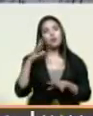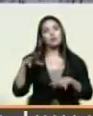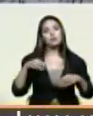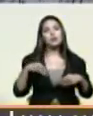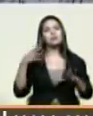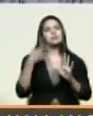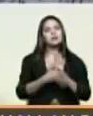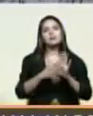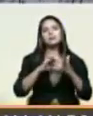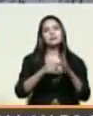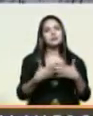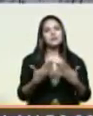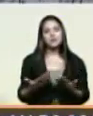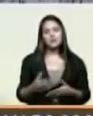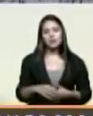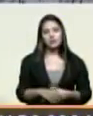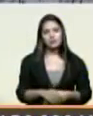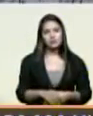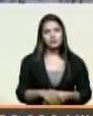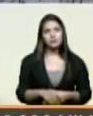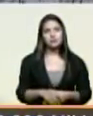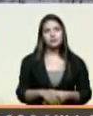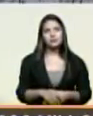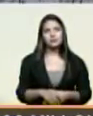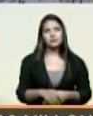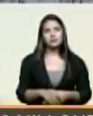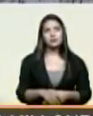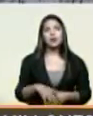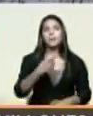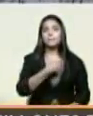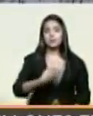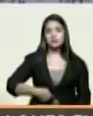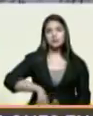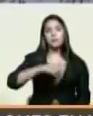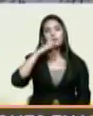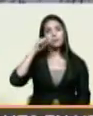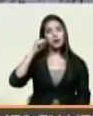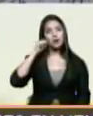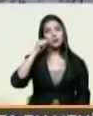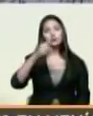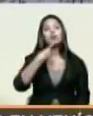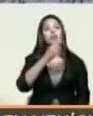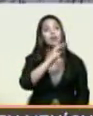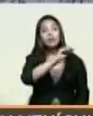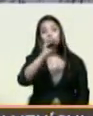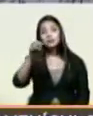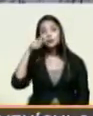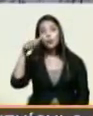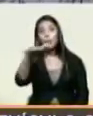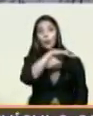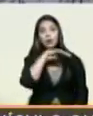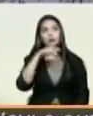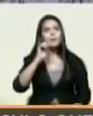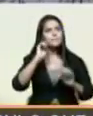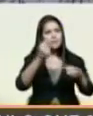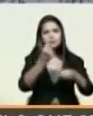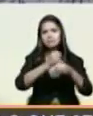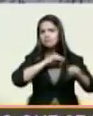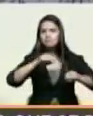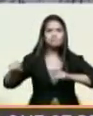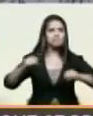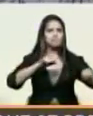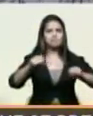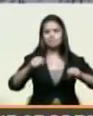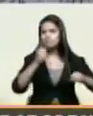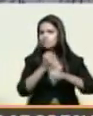que significó el que el presidente Maduro le haya dicho al pueblo de Venezuela: actívense,